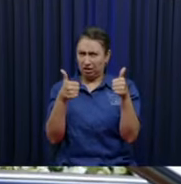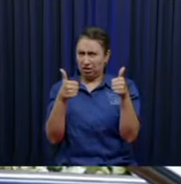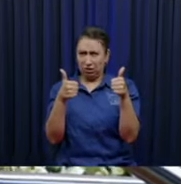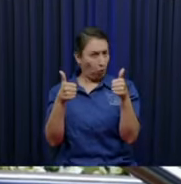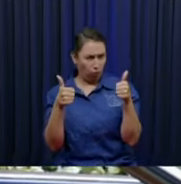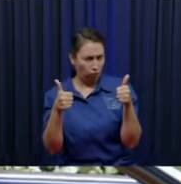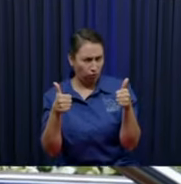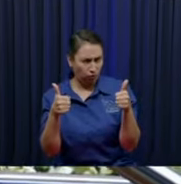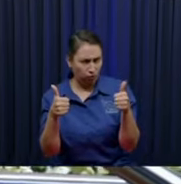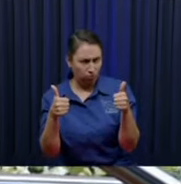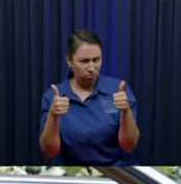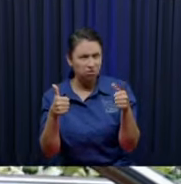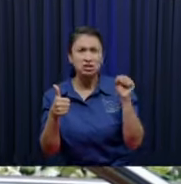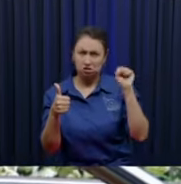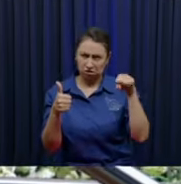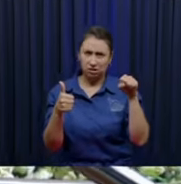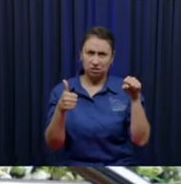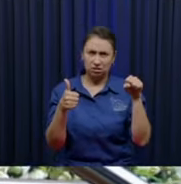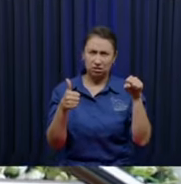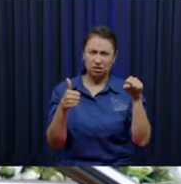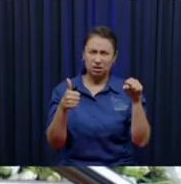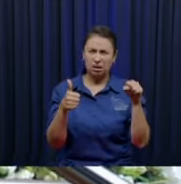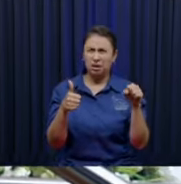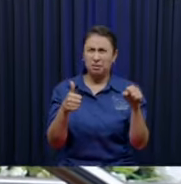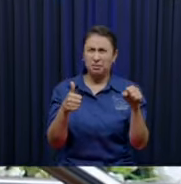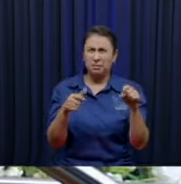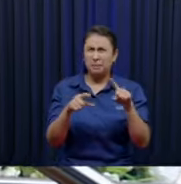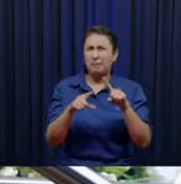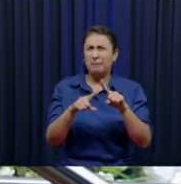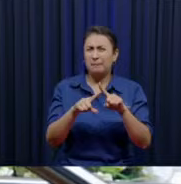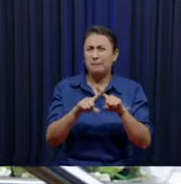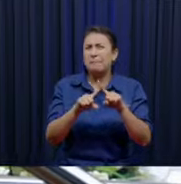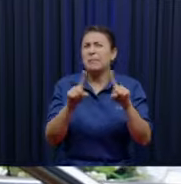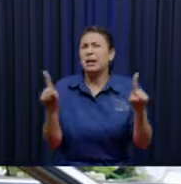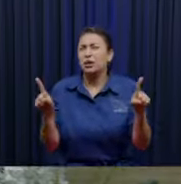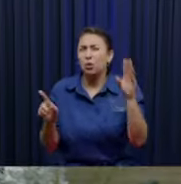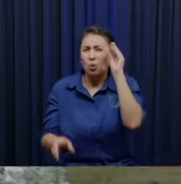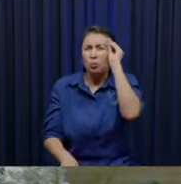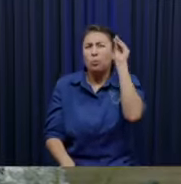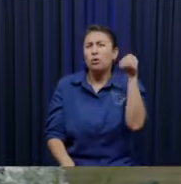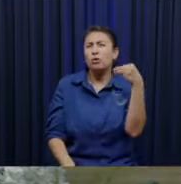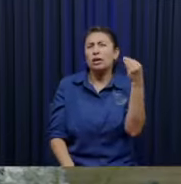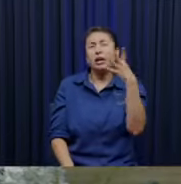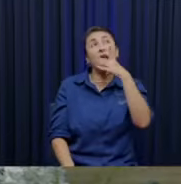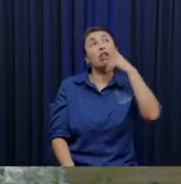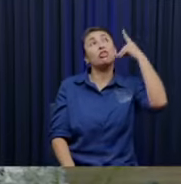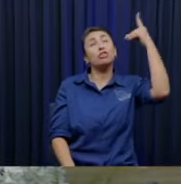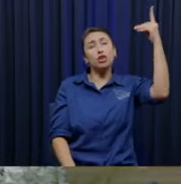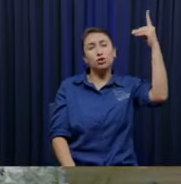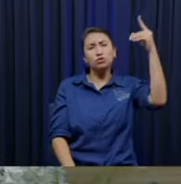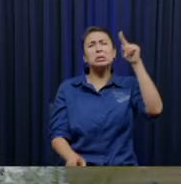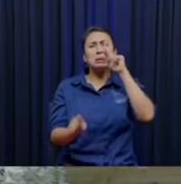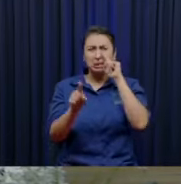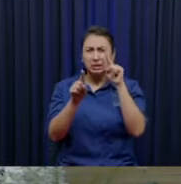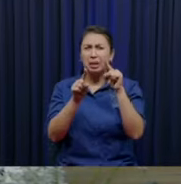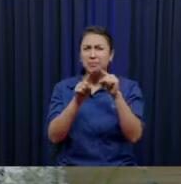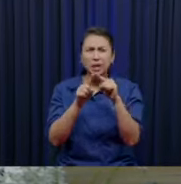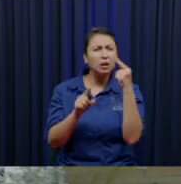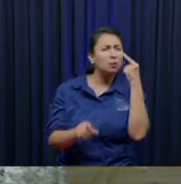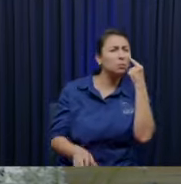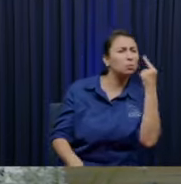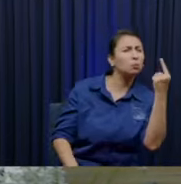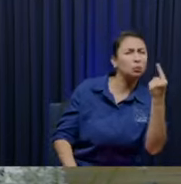no? Entonces, ¿para qué supervisar, va? Si Él lo hizo. Sin embargo, vemos que Dios